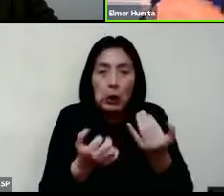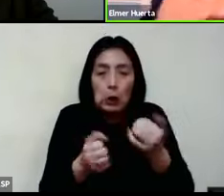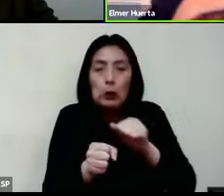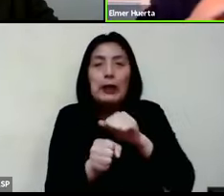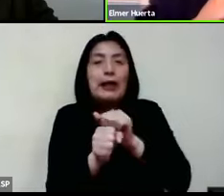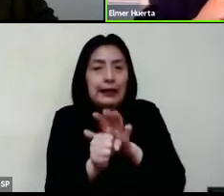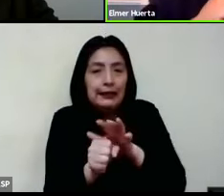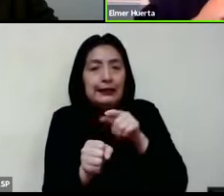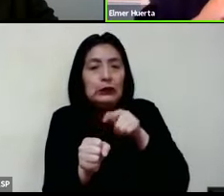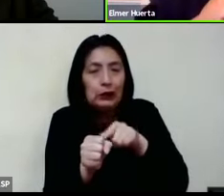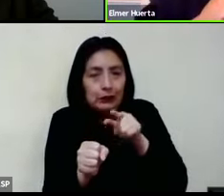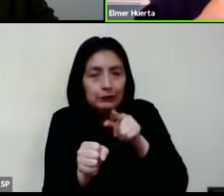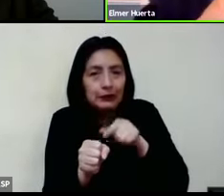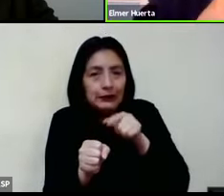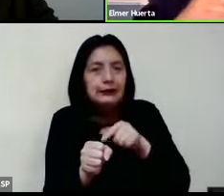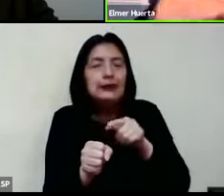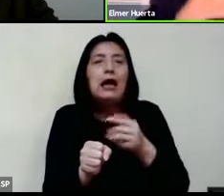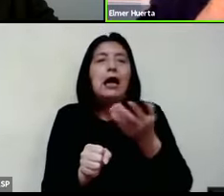se